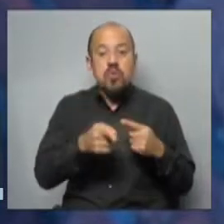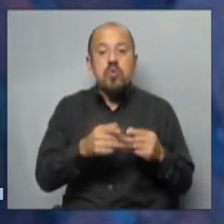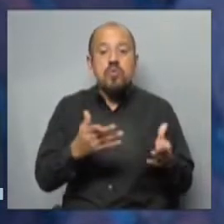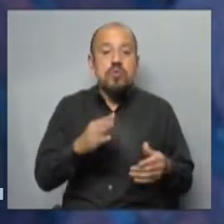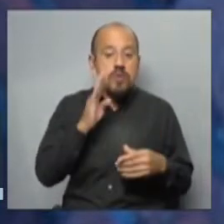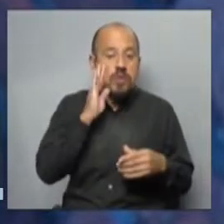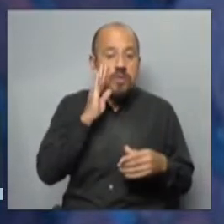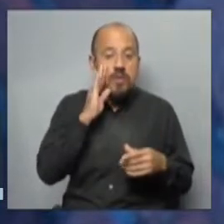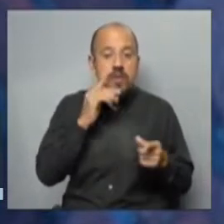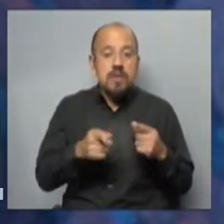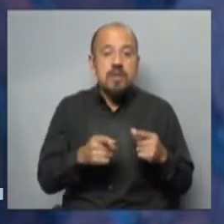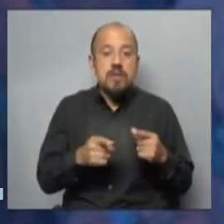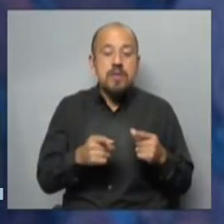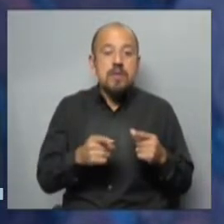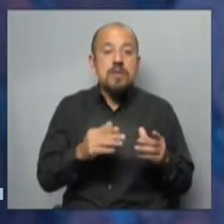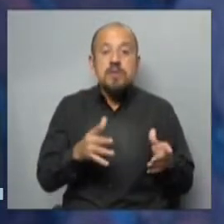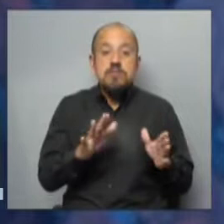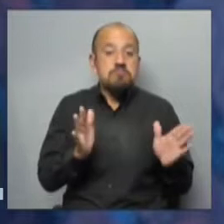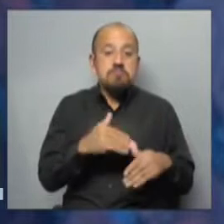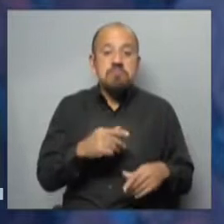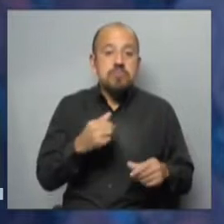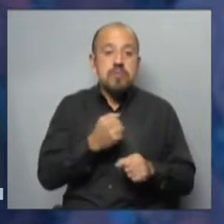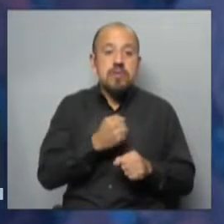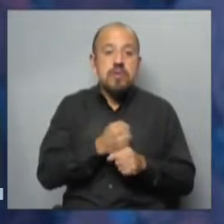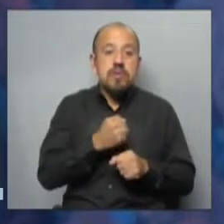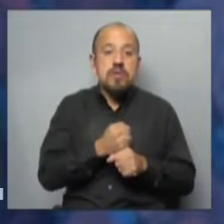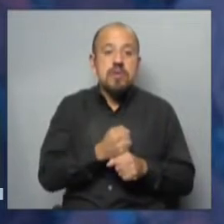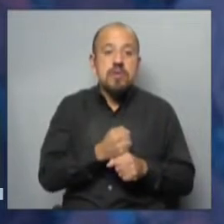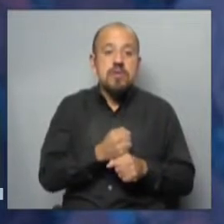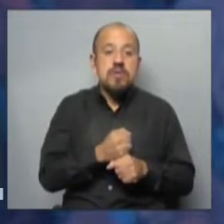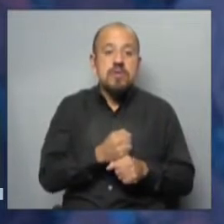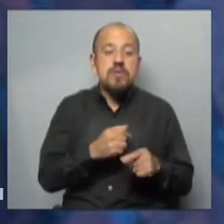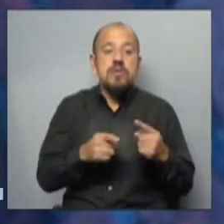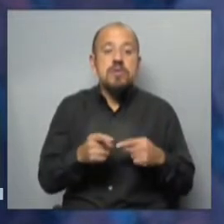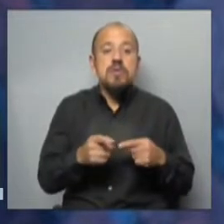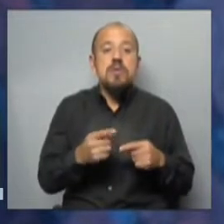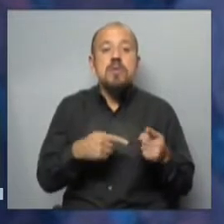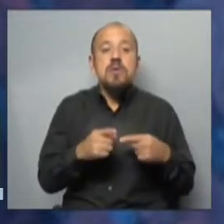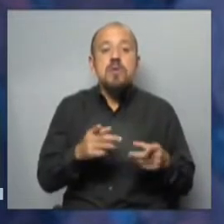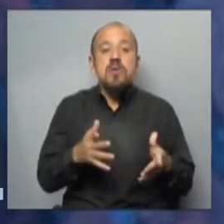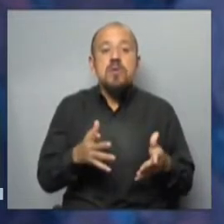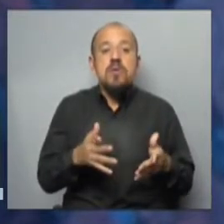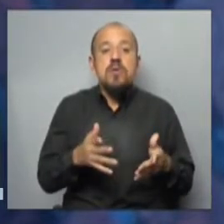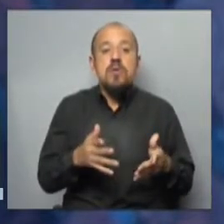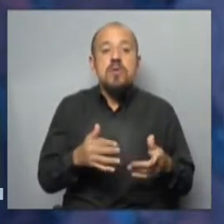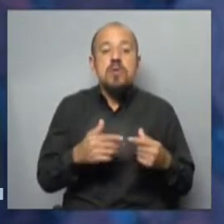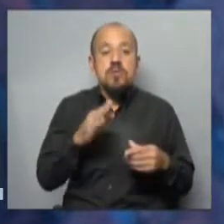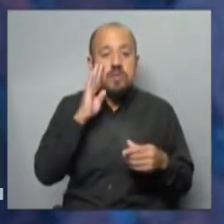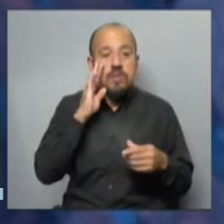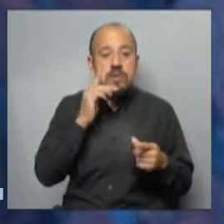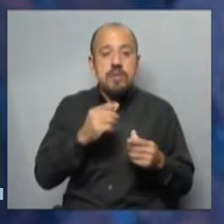las madres tuvieron que dejar de trabajar y digo las madres porque no es que los padres no estén presentes pero por lo general estamos las mamás